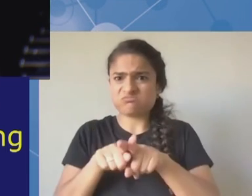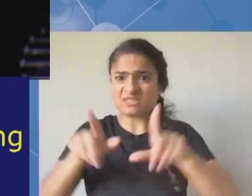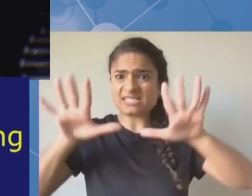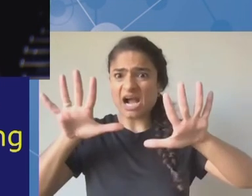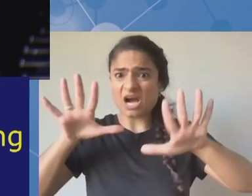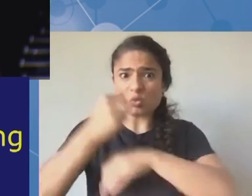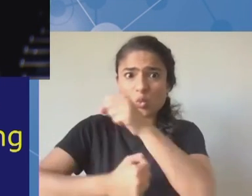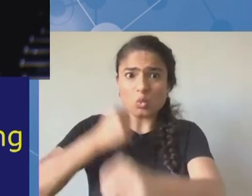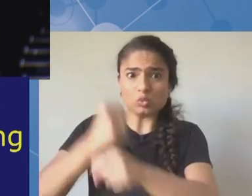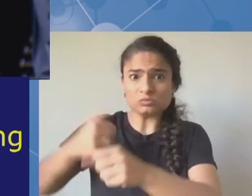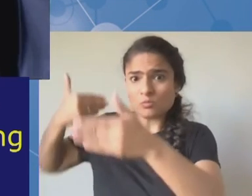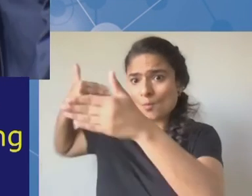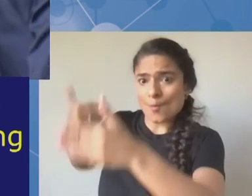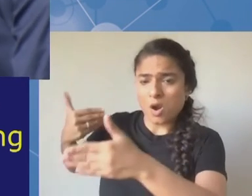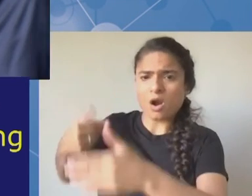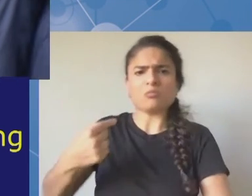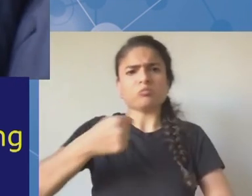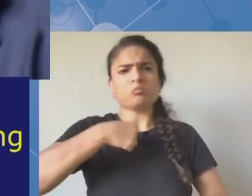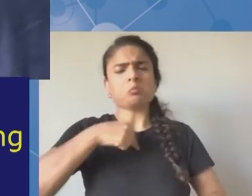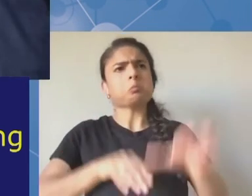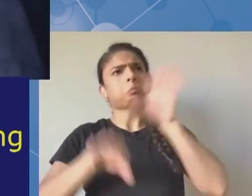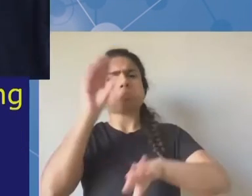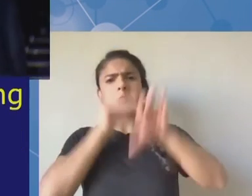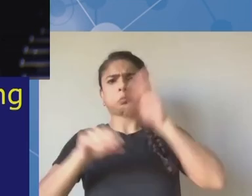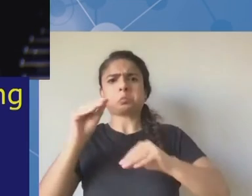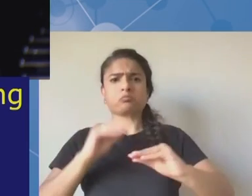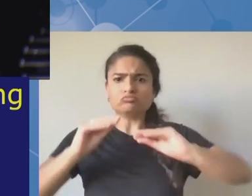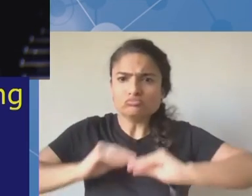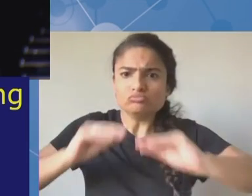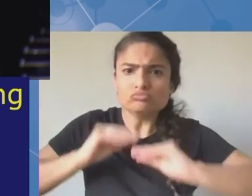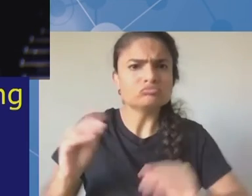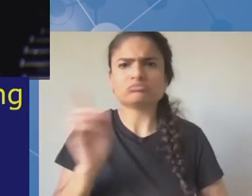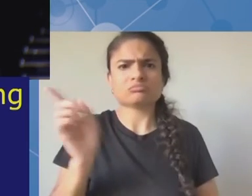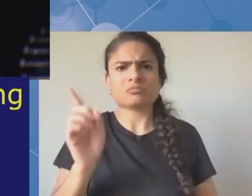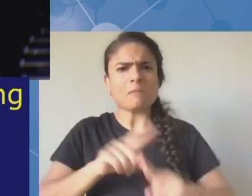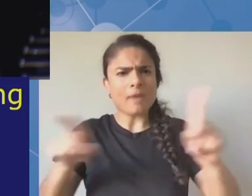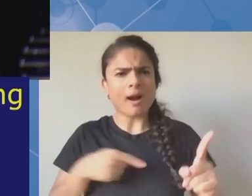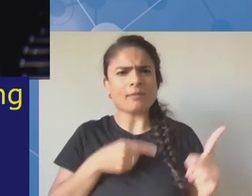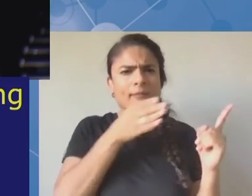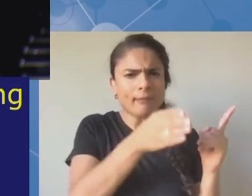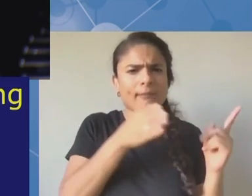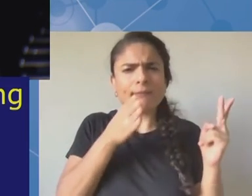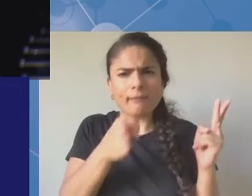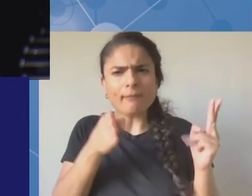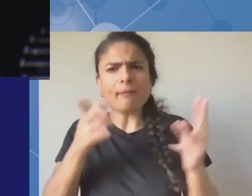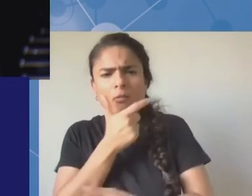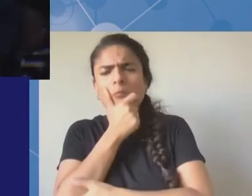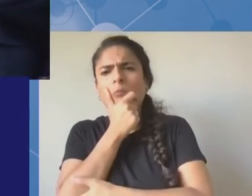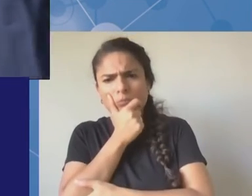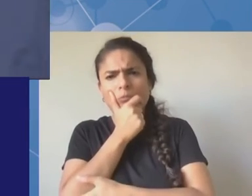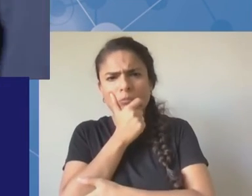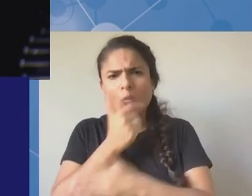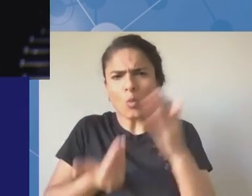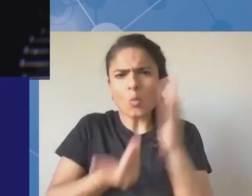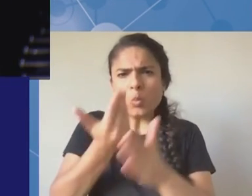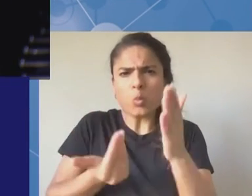de inteligencia artificial. He aprendido mucho y mi